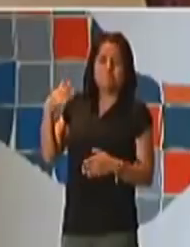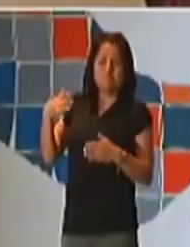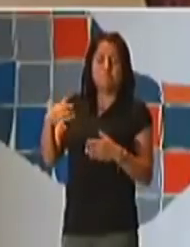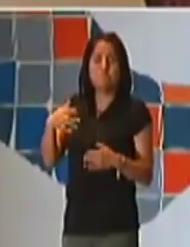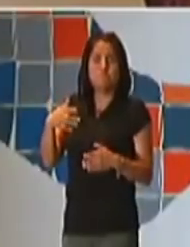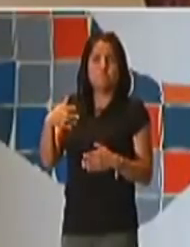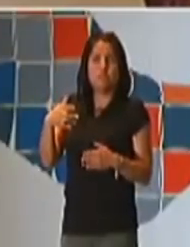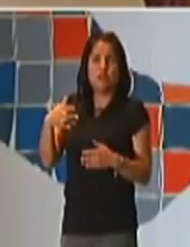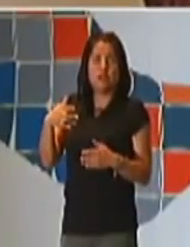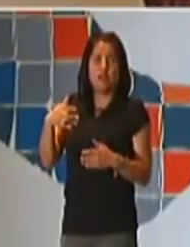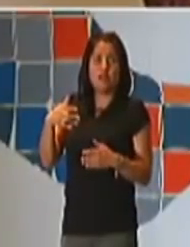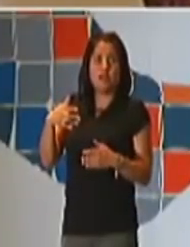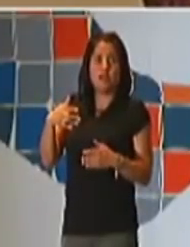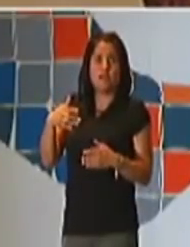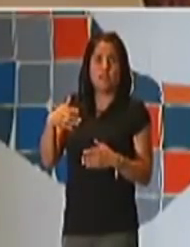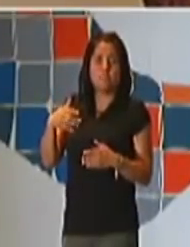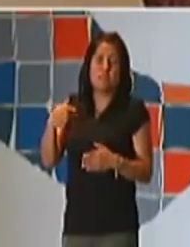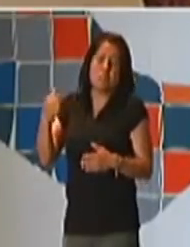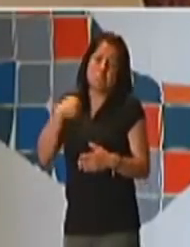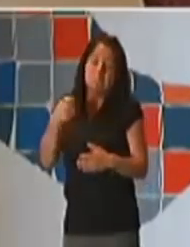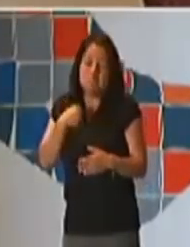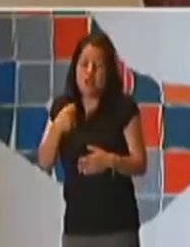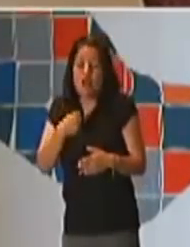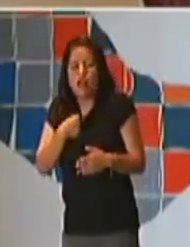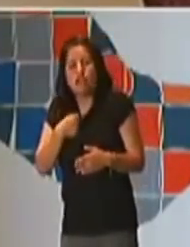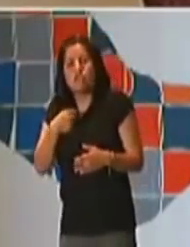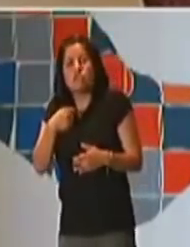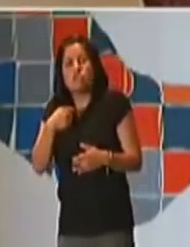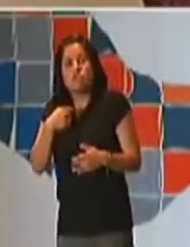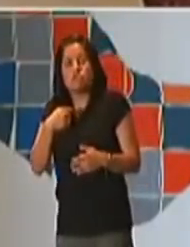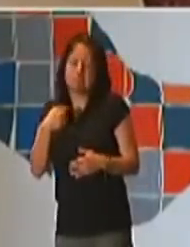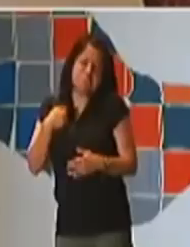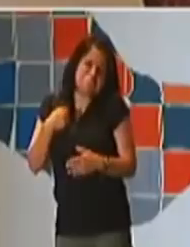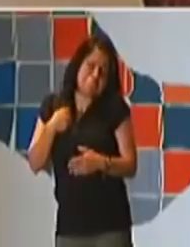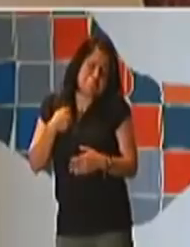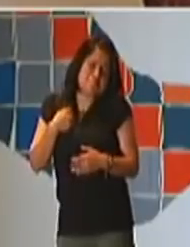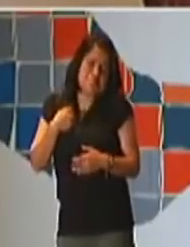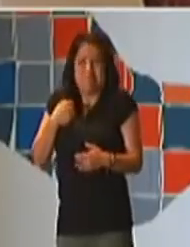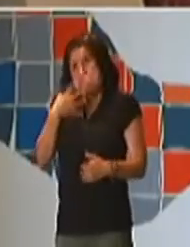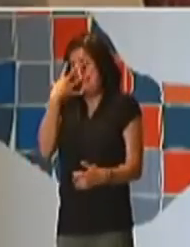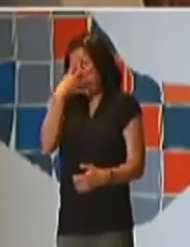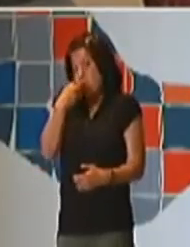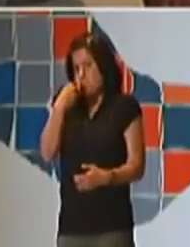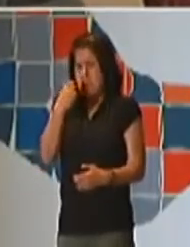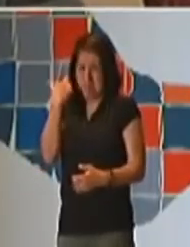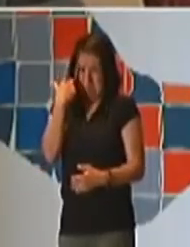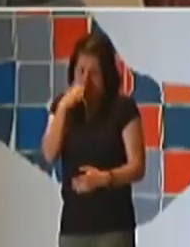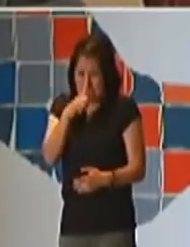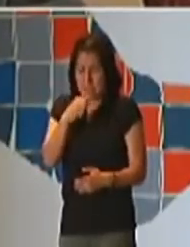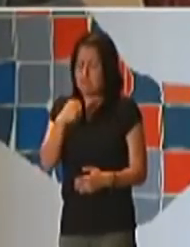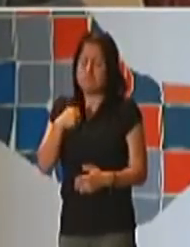de después nada esperaba no era linda ni fea ni más o